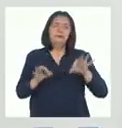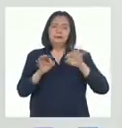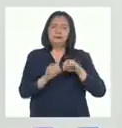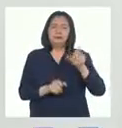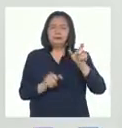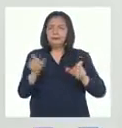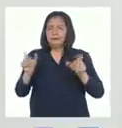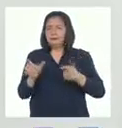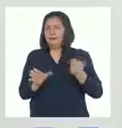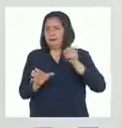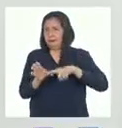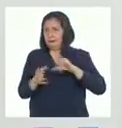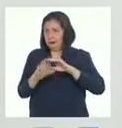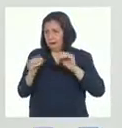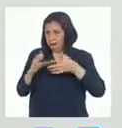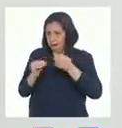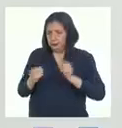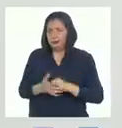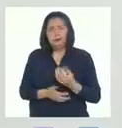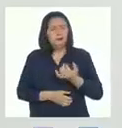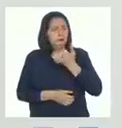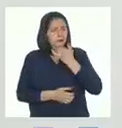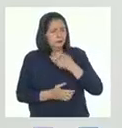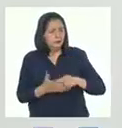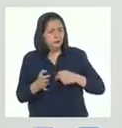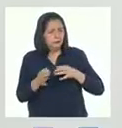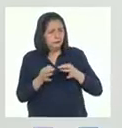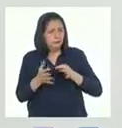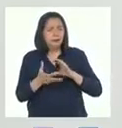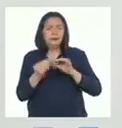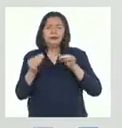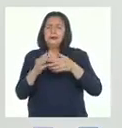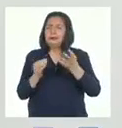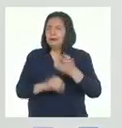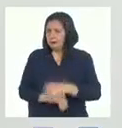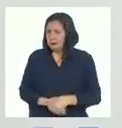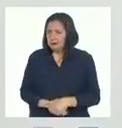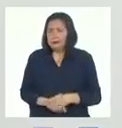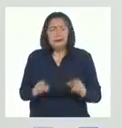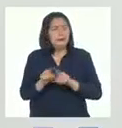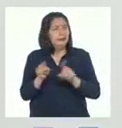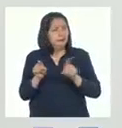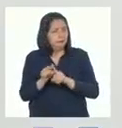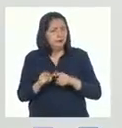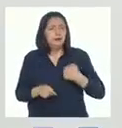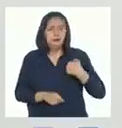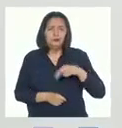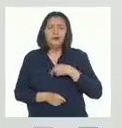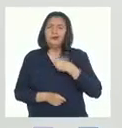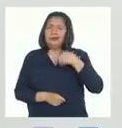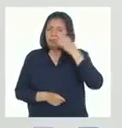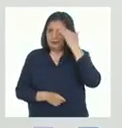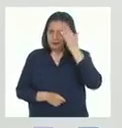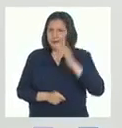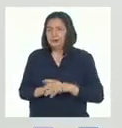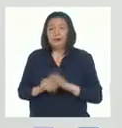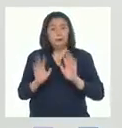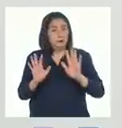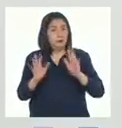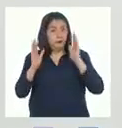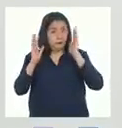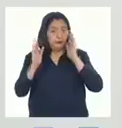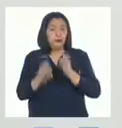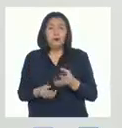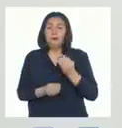resaltantes de los personajes a partir de las situaciones que nos describe el cuento, relato y también de nuestro conocimiento. Vamos